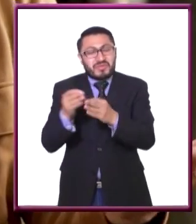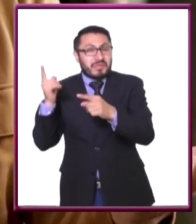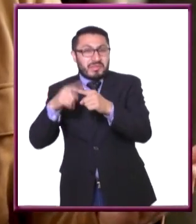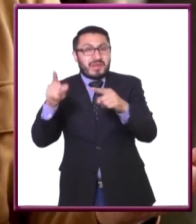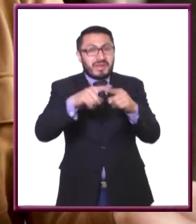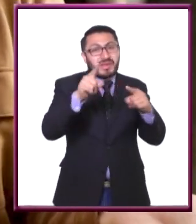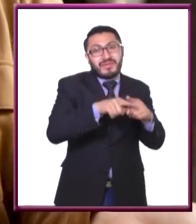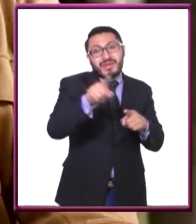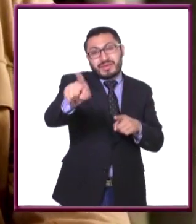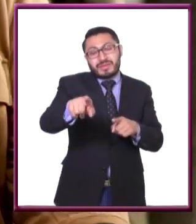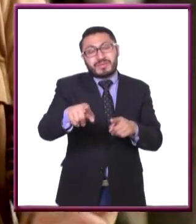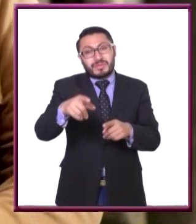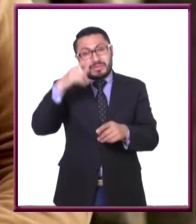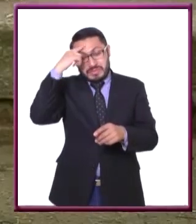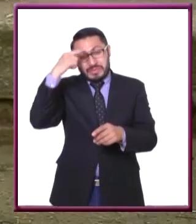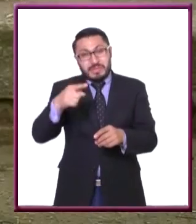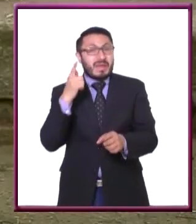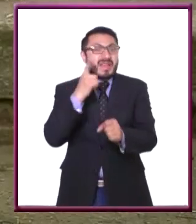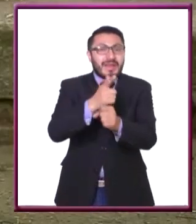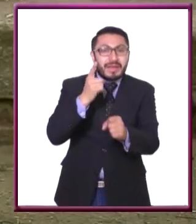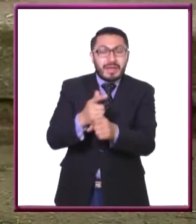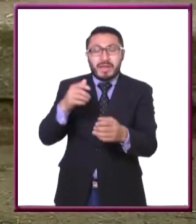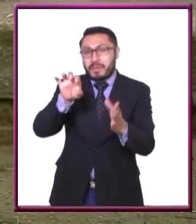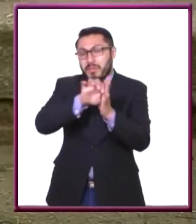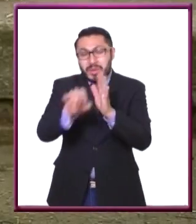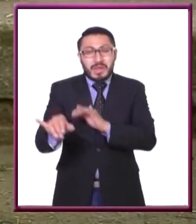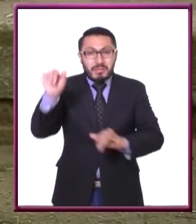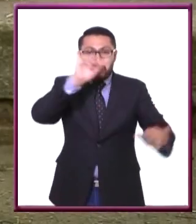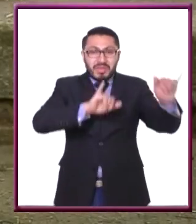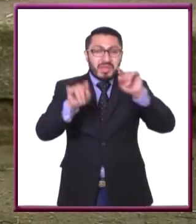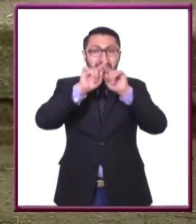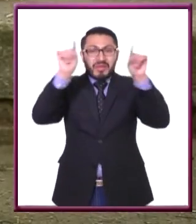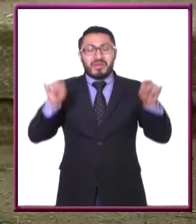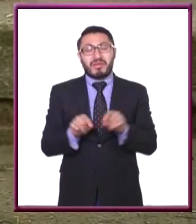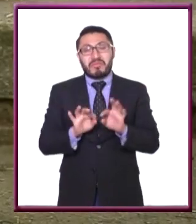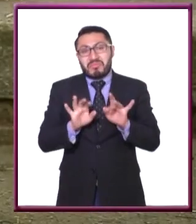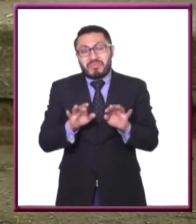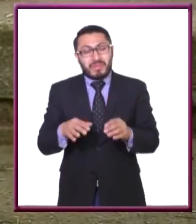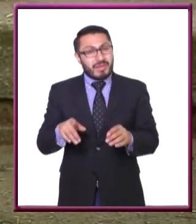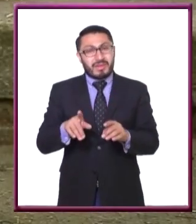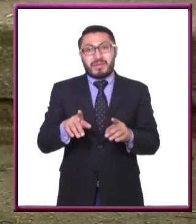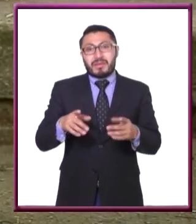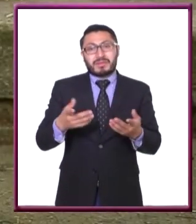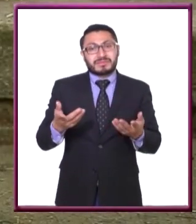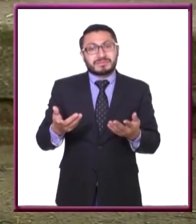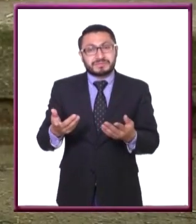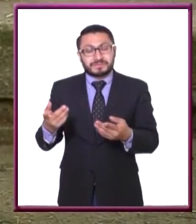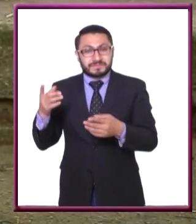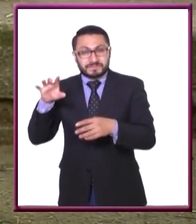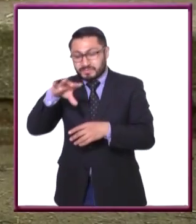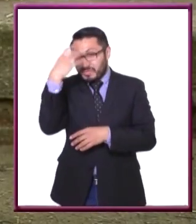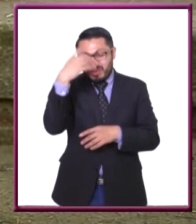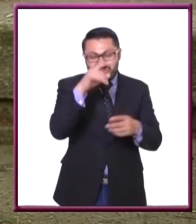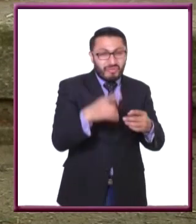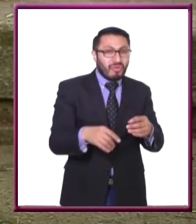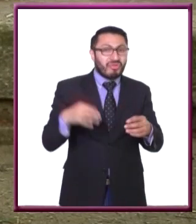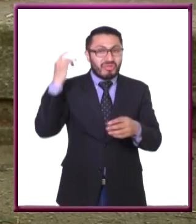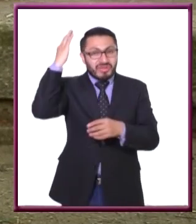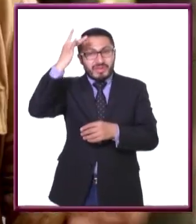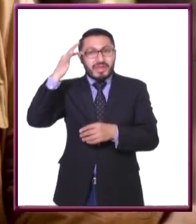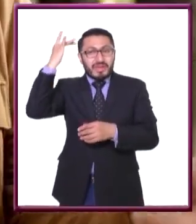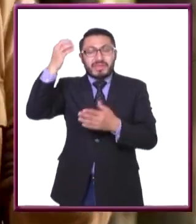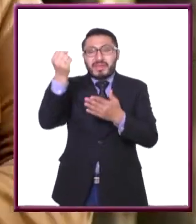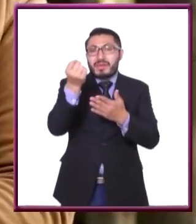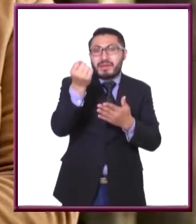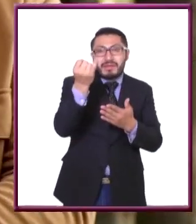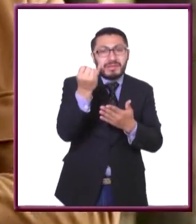más sofisticados para hacer cálculos, como usar métodos químicos, supercomputadoras, hacer conteos exhaustivos y hacer análisis